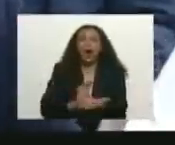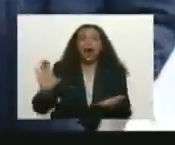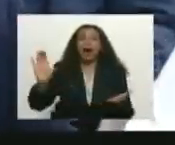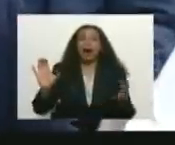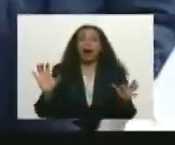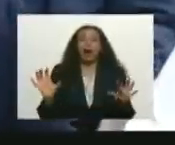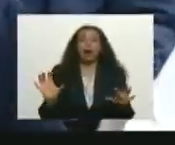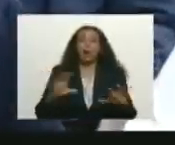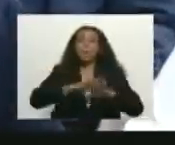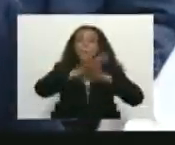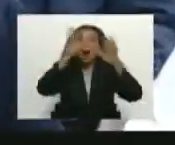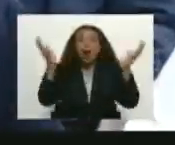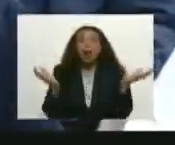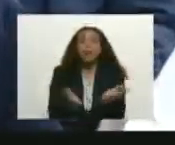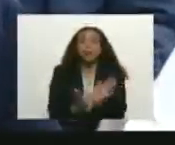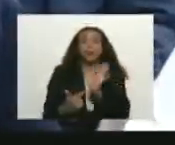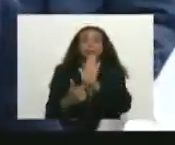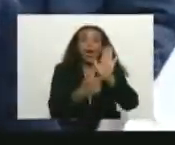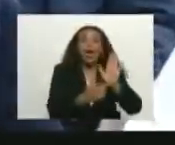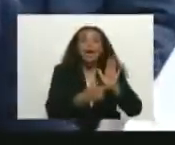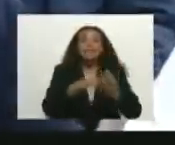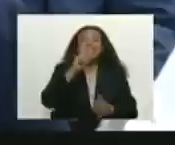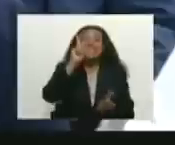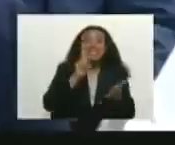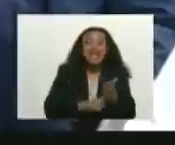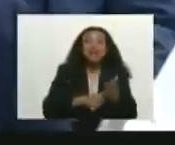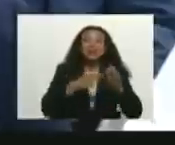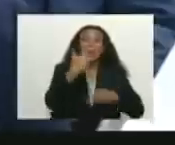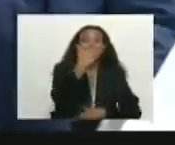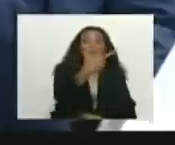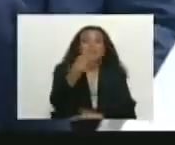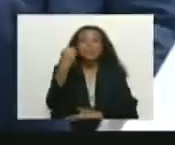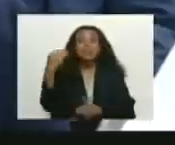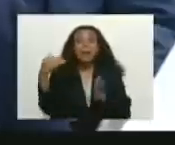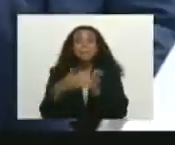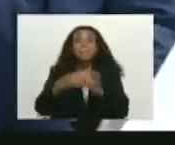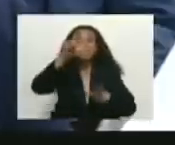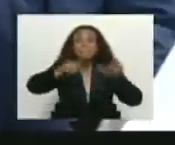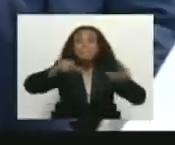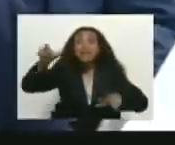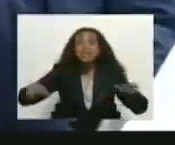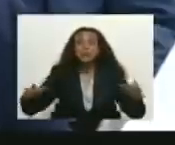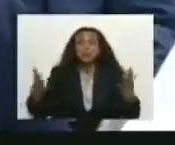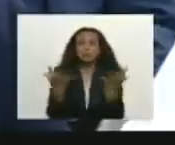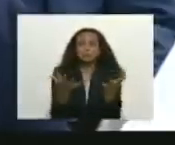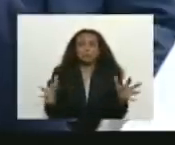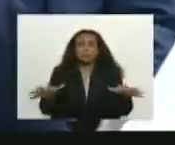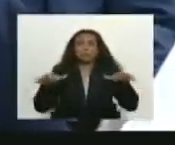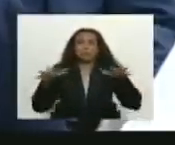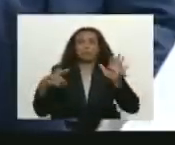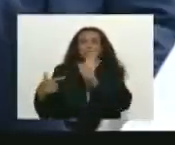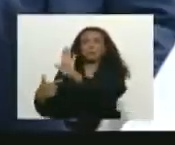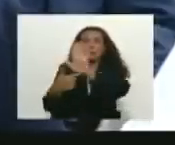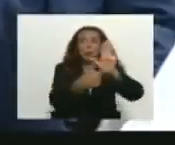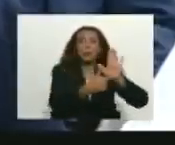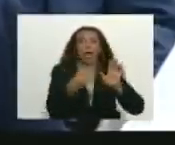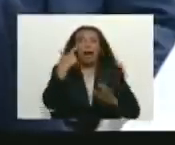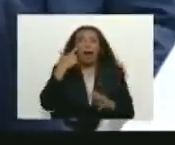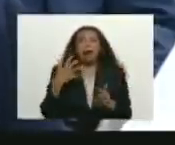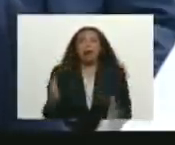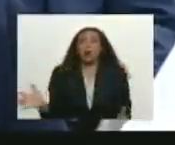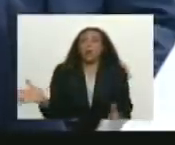más grande del mundo, que estamos hablando de más de 130 mil personas en escena. Y eso ya